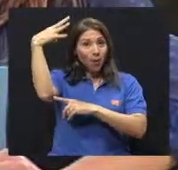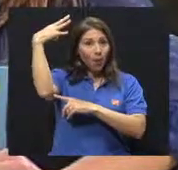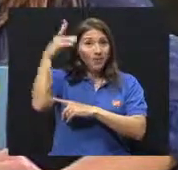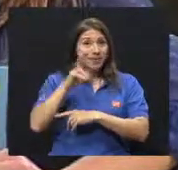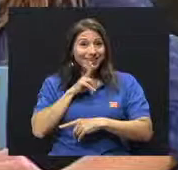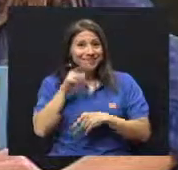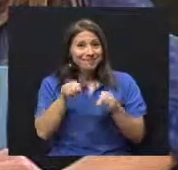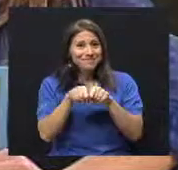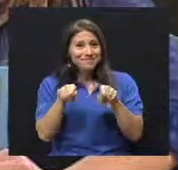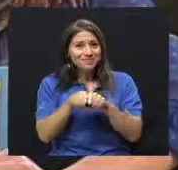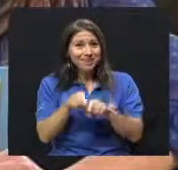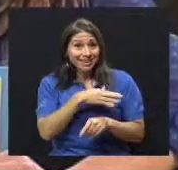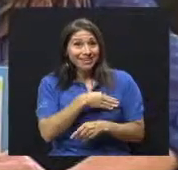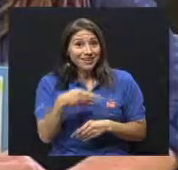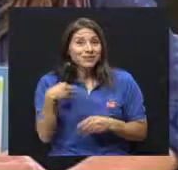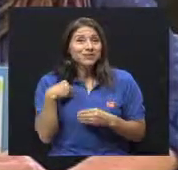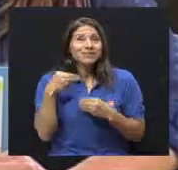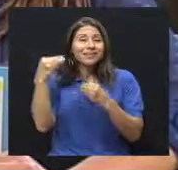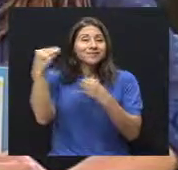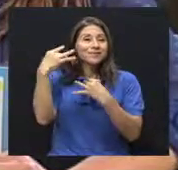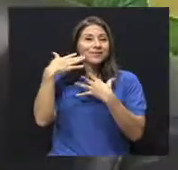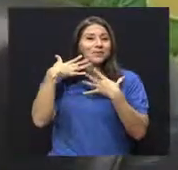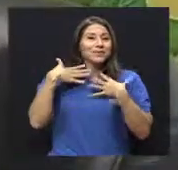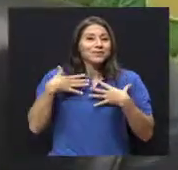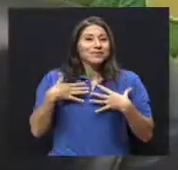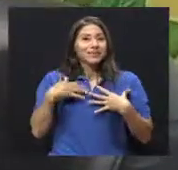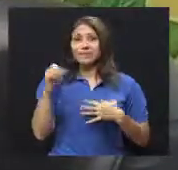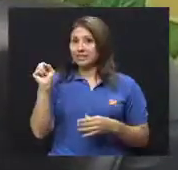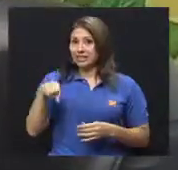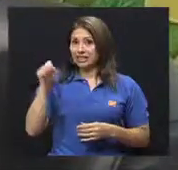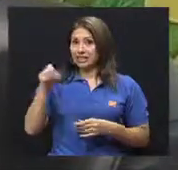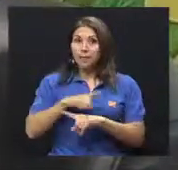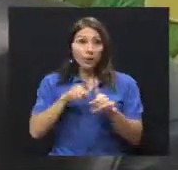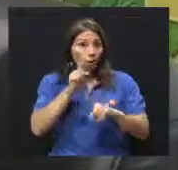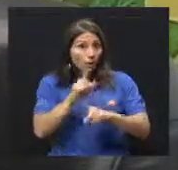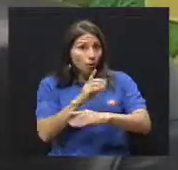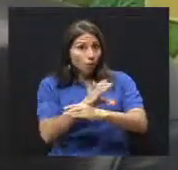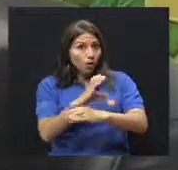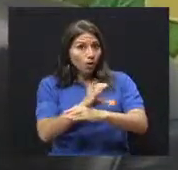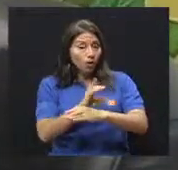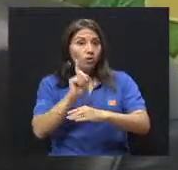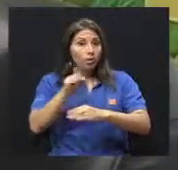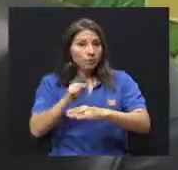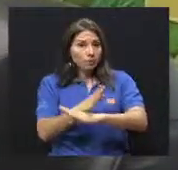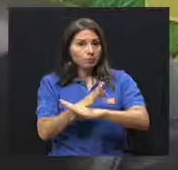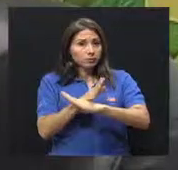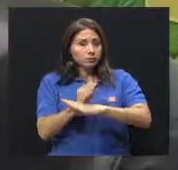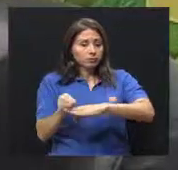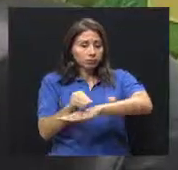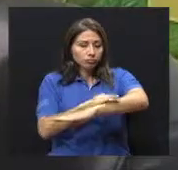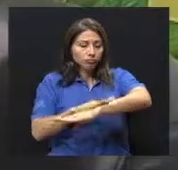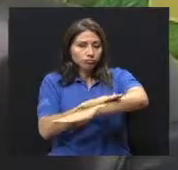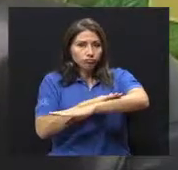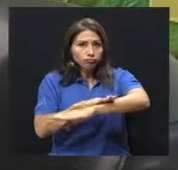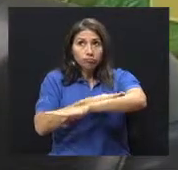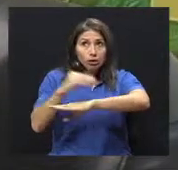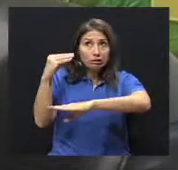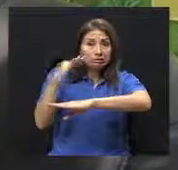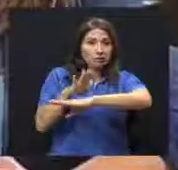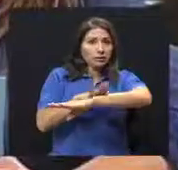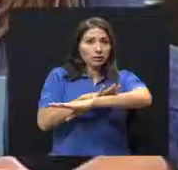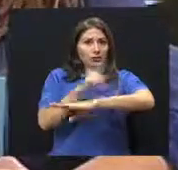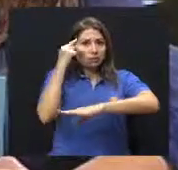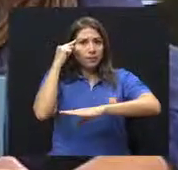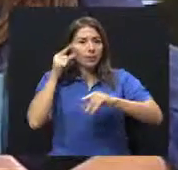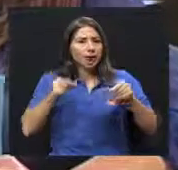Sí. ¿A vos te gusta solearte, Jimena? Sí. Pero hay que tomar medidas, ¿te pones bloqueador? Sí. Ah, muy bien.